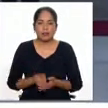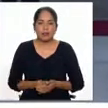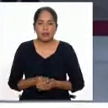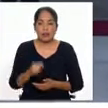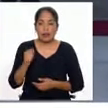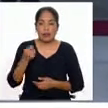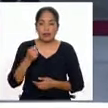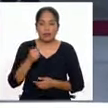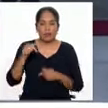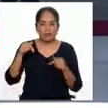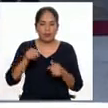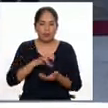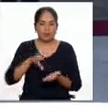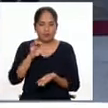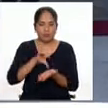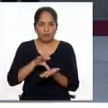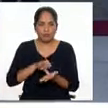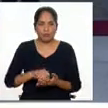la ciudad.